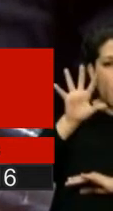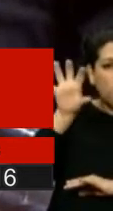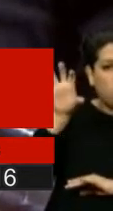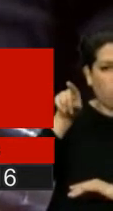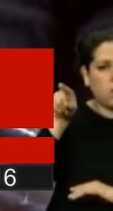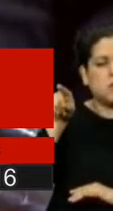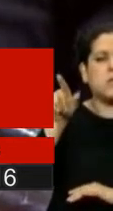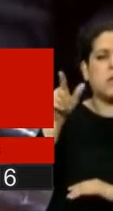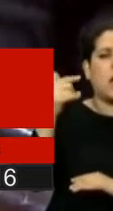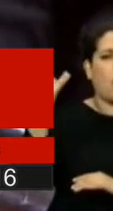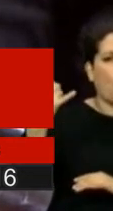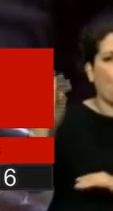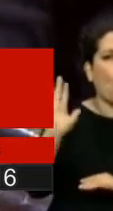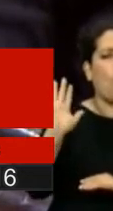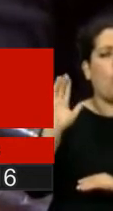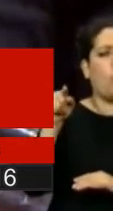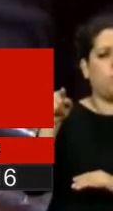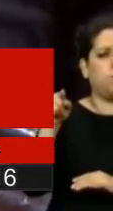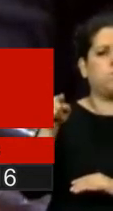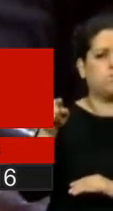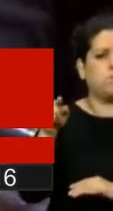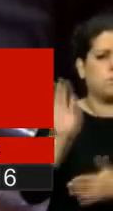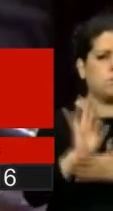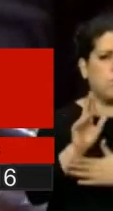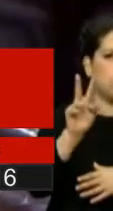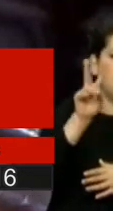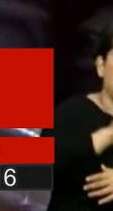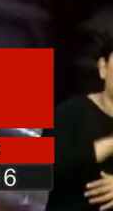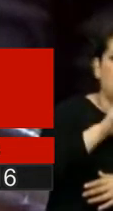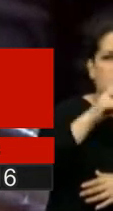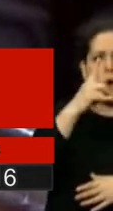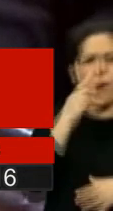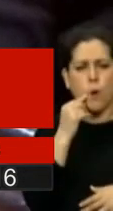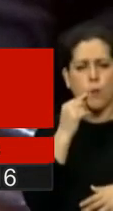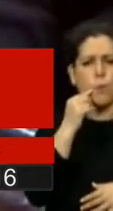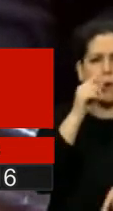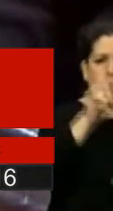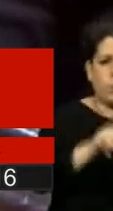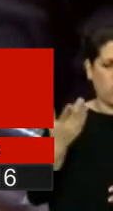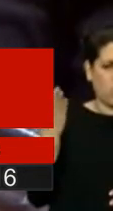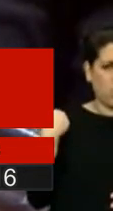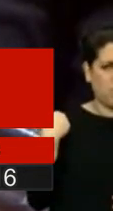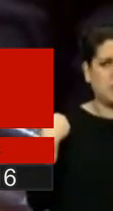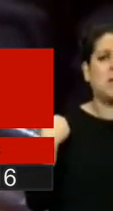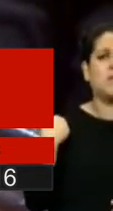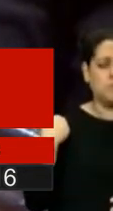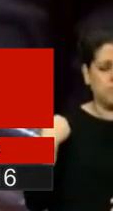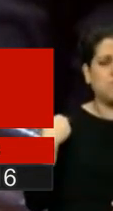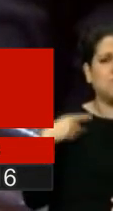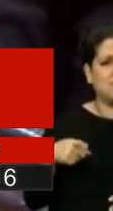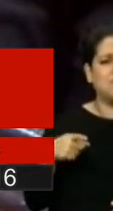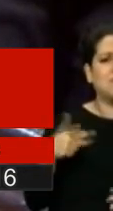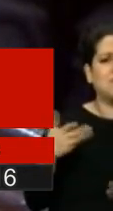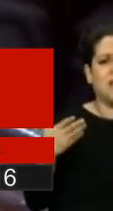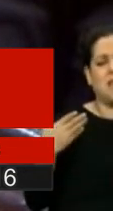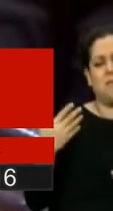el expediente, y justamente 3 días antes sacan este fallo que lo único que hizo fue suspender las elecciones